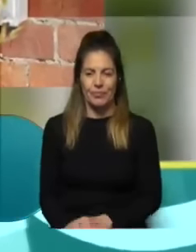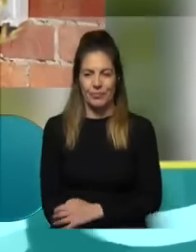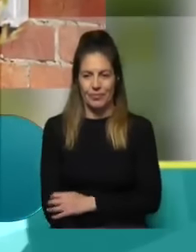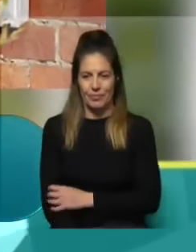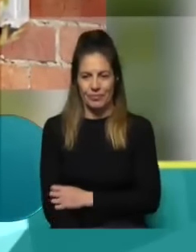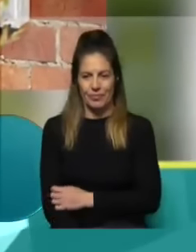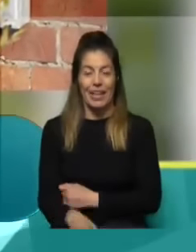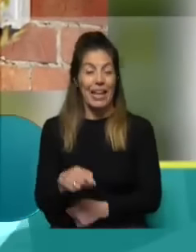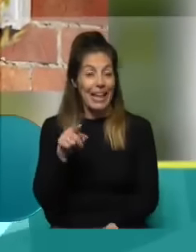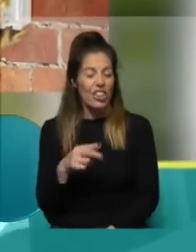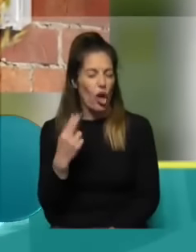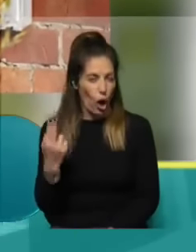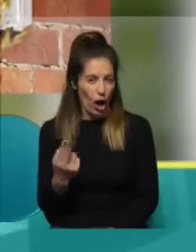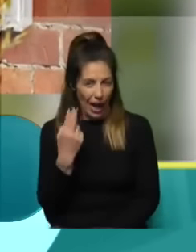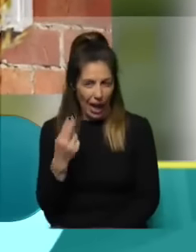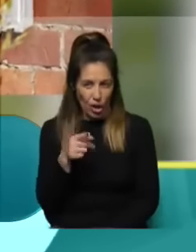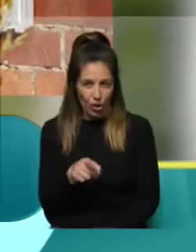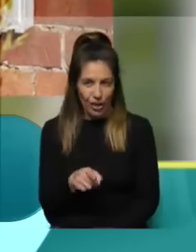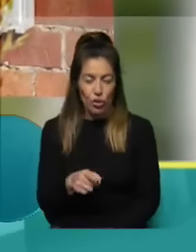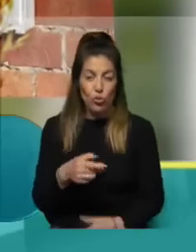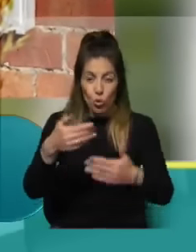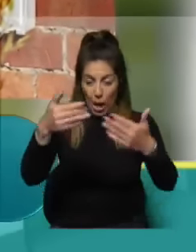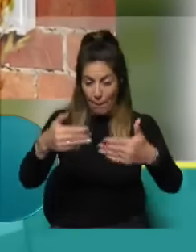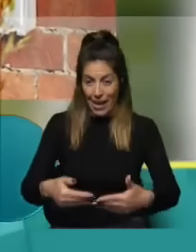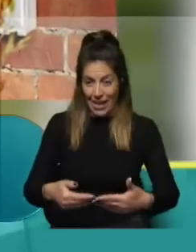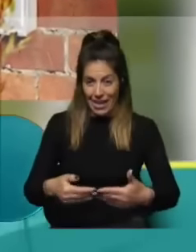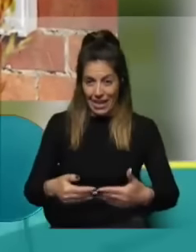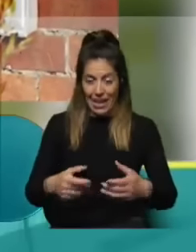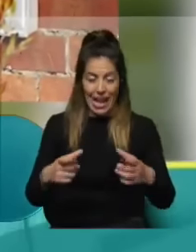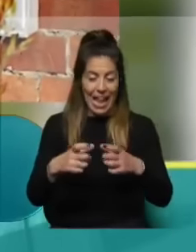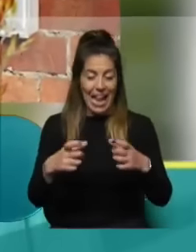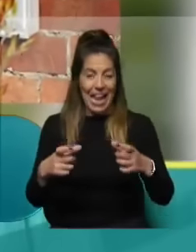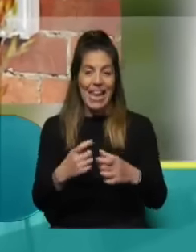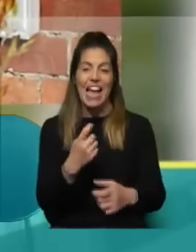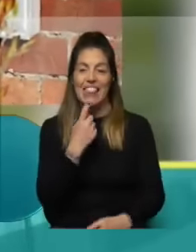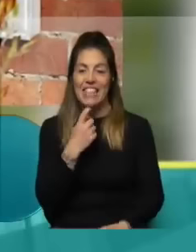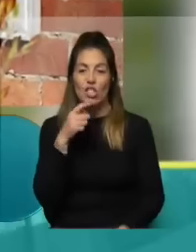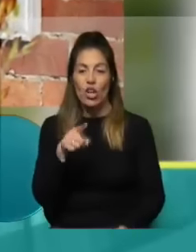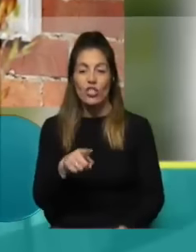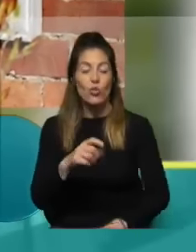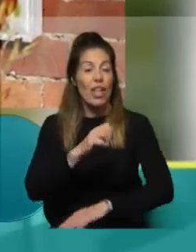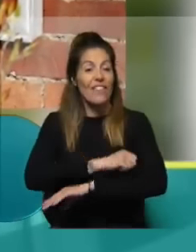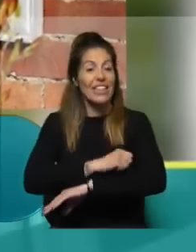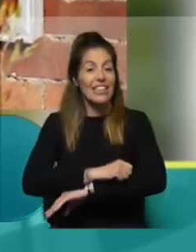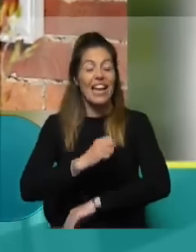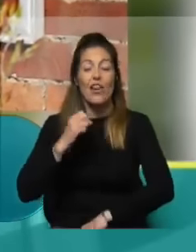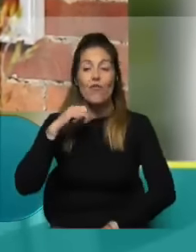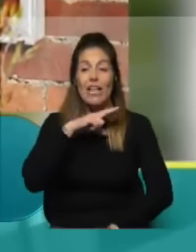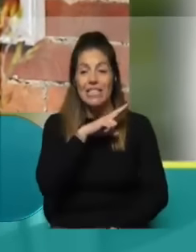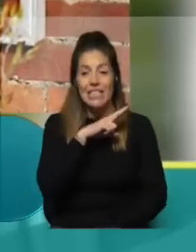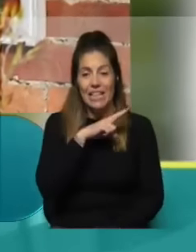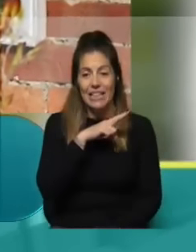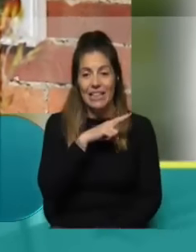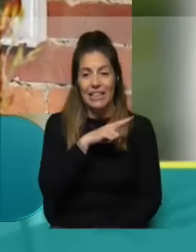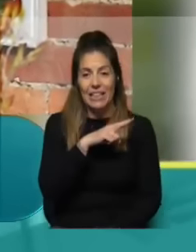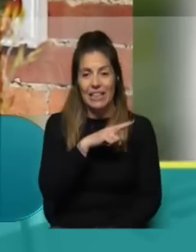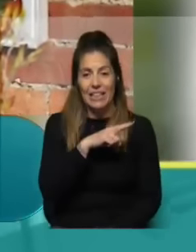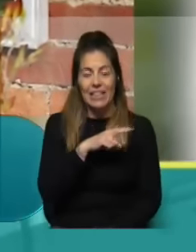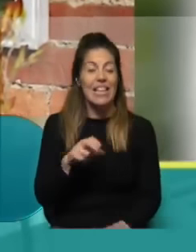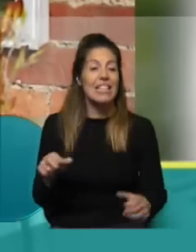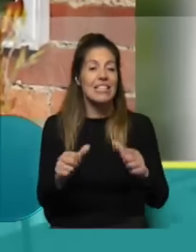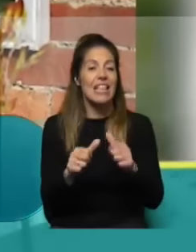Ahí. Esto es raro. Esto simplemente es una pared de ladrillo donde eso es una ventana falsa. Ah. Ah. Se ubicó con